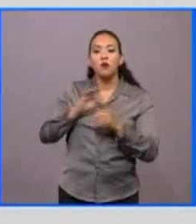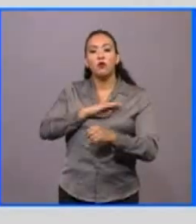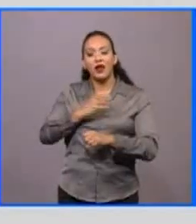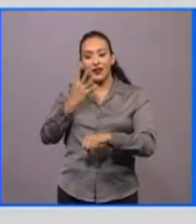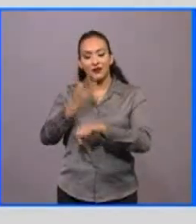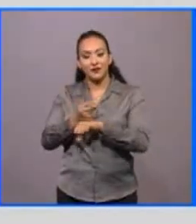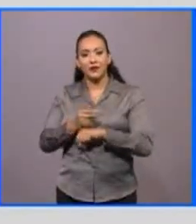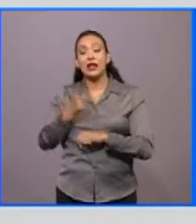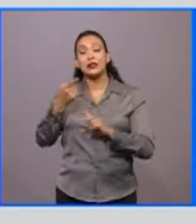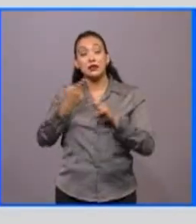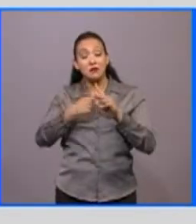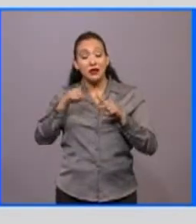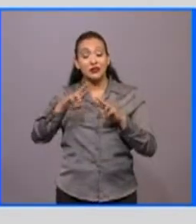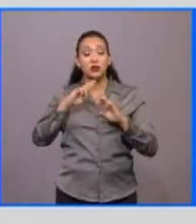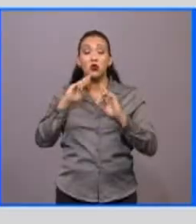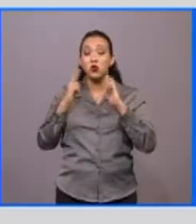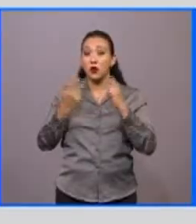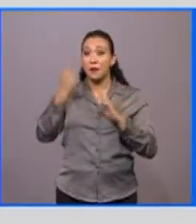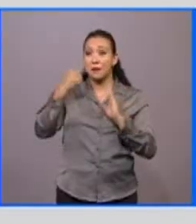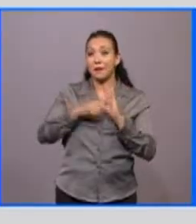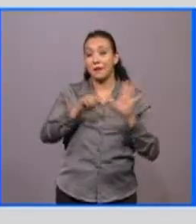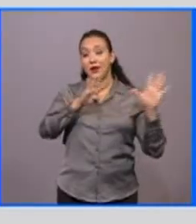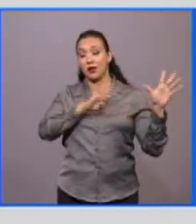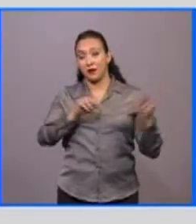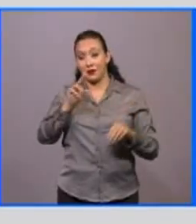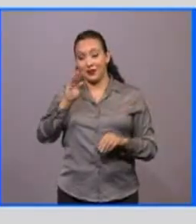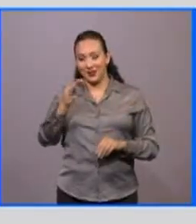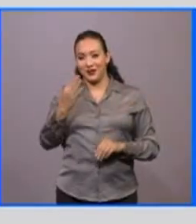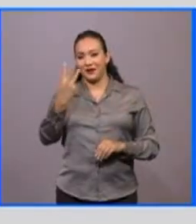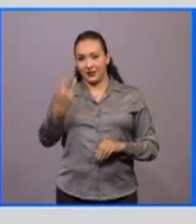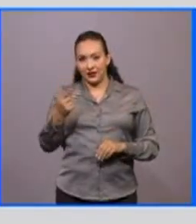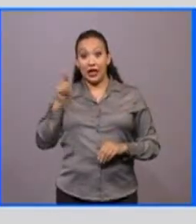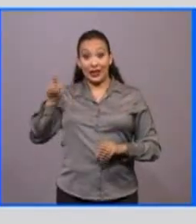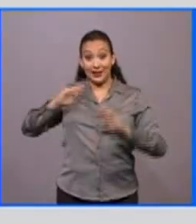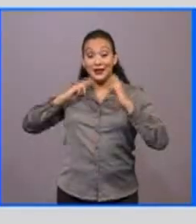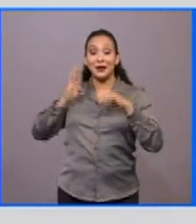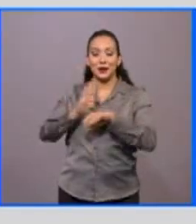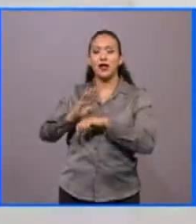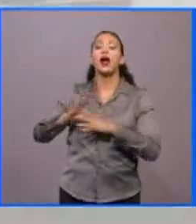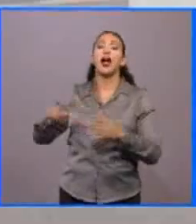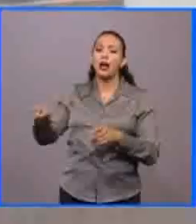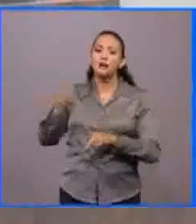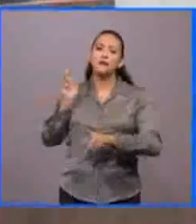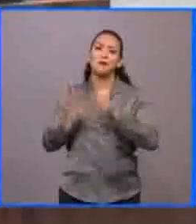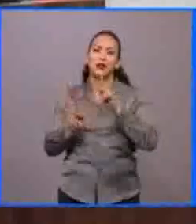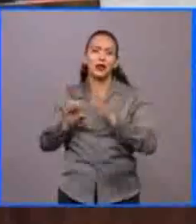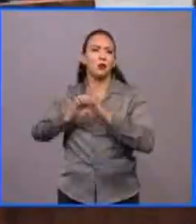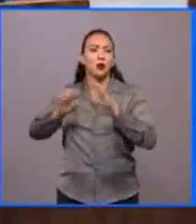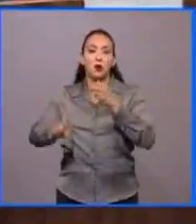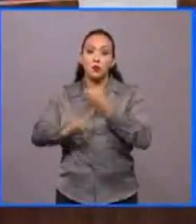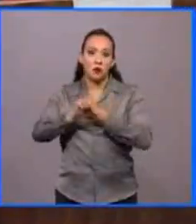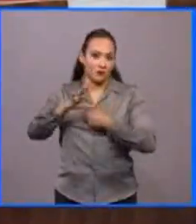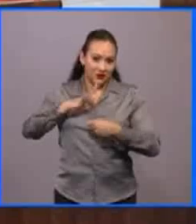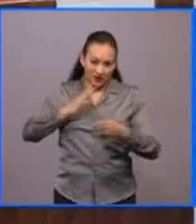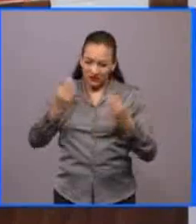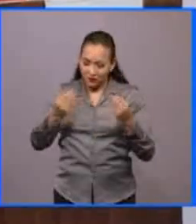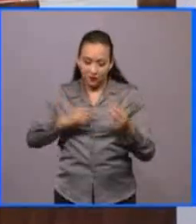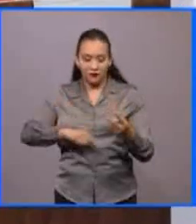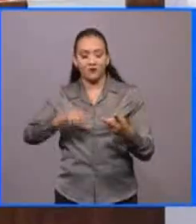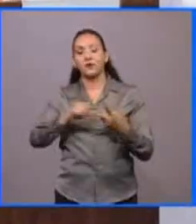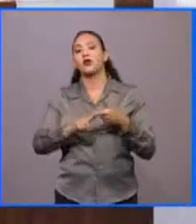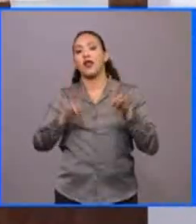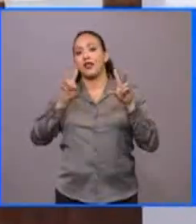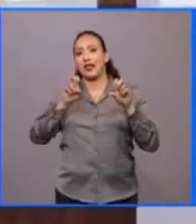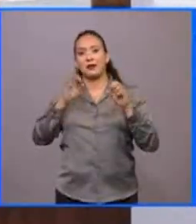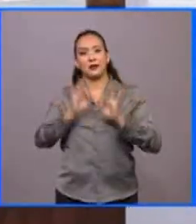lleva a cabo desde 1993, en el que se analizan los desafíos más actuales que enfrentan, así como los criterios más